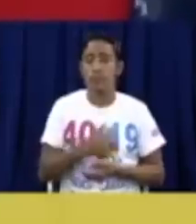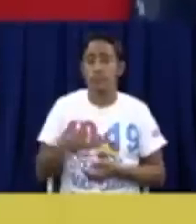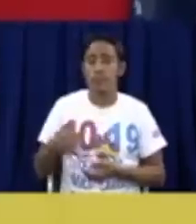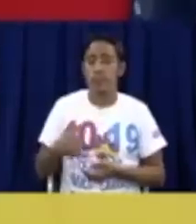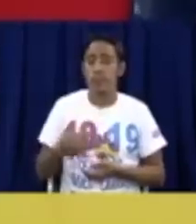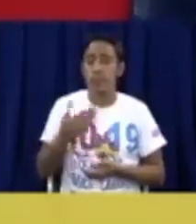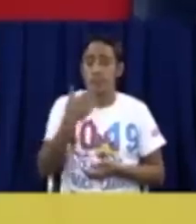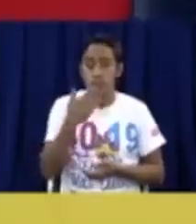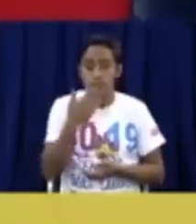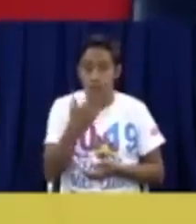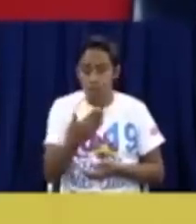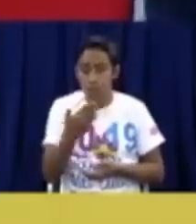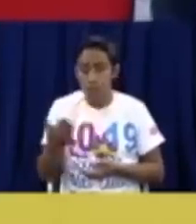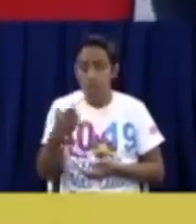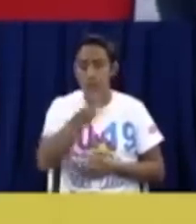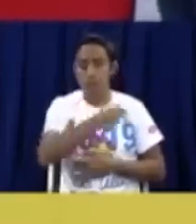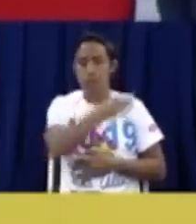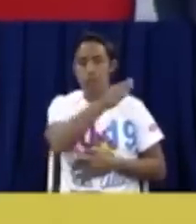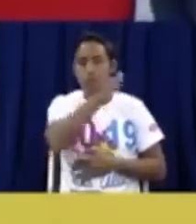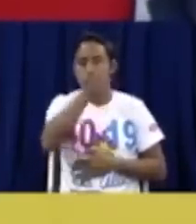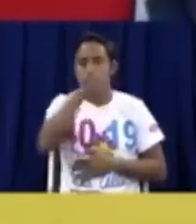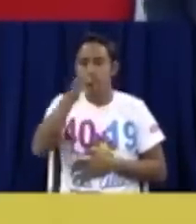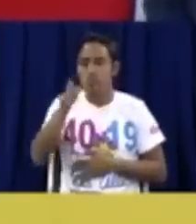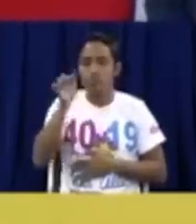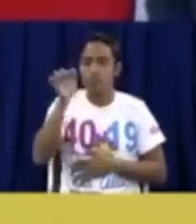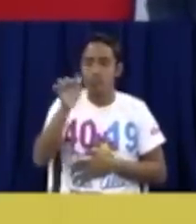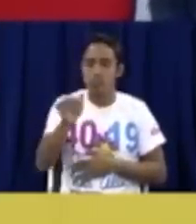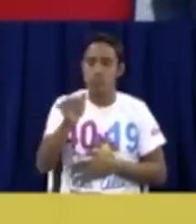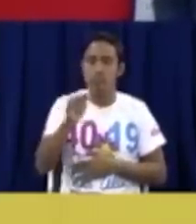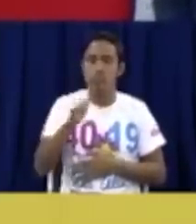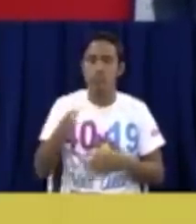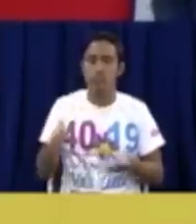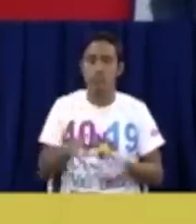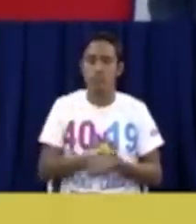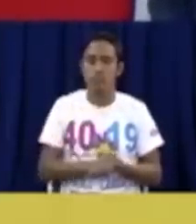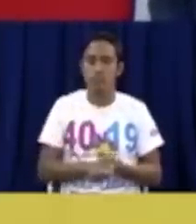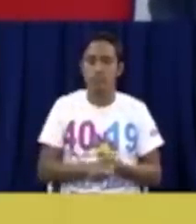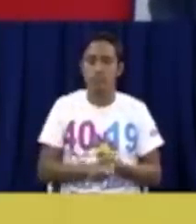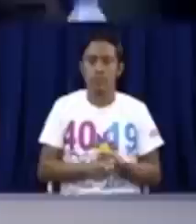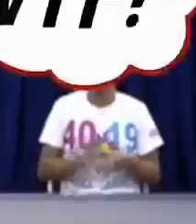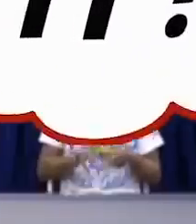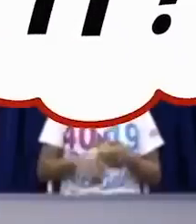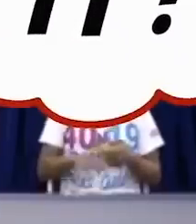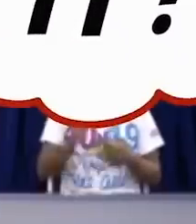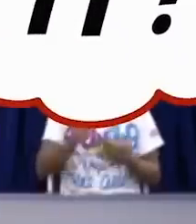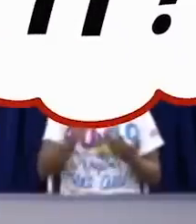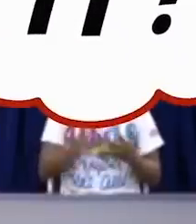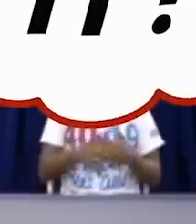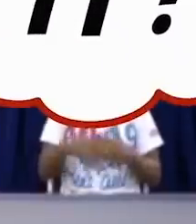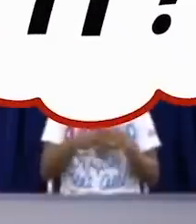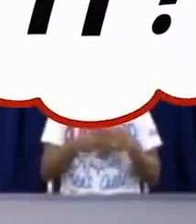buenas gestiones ante el Congreso, ante el Senado de su país,